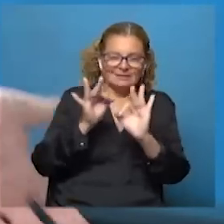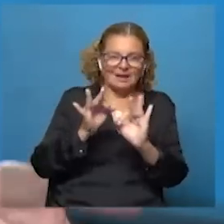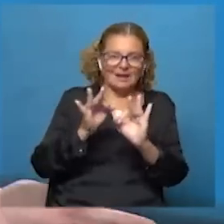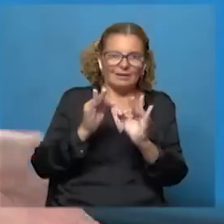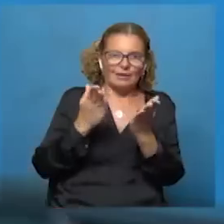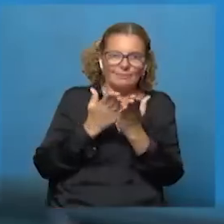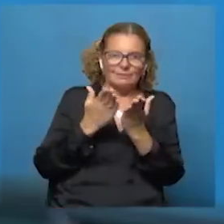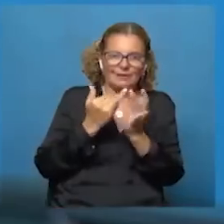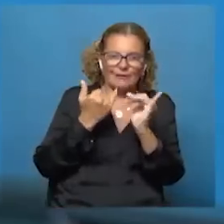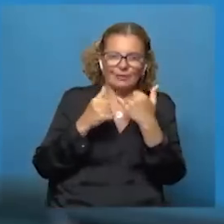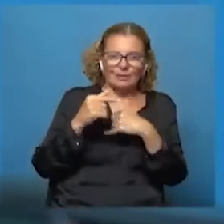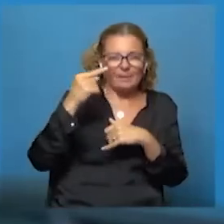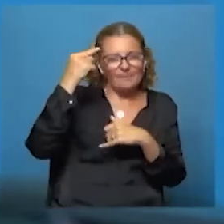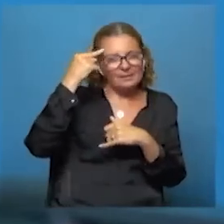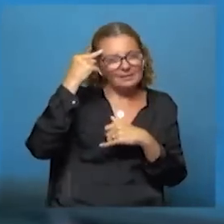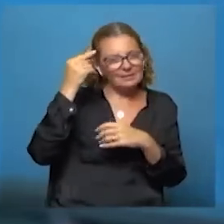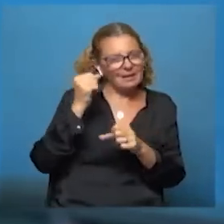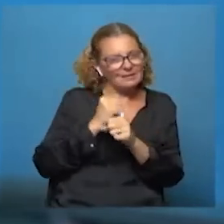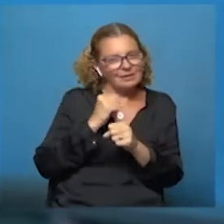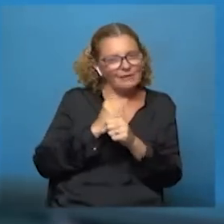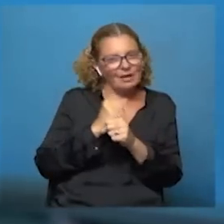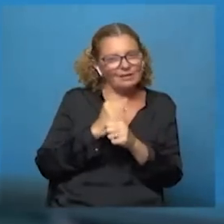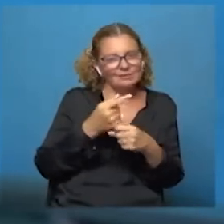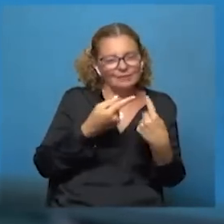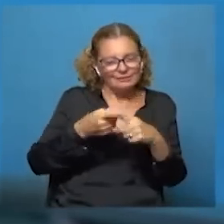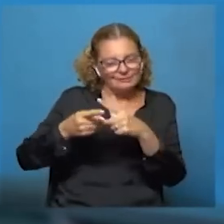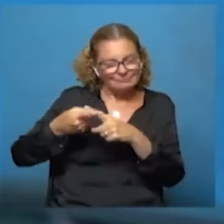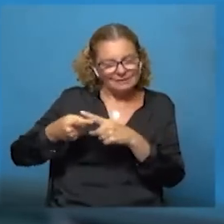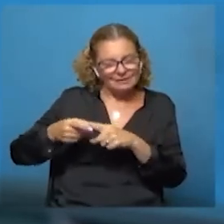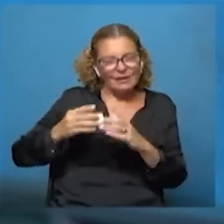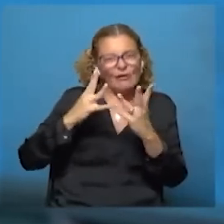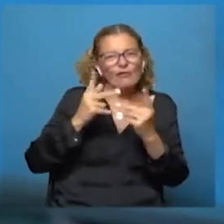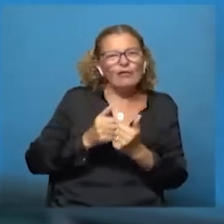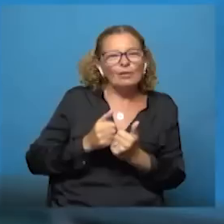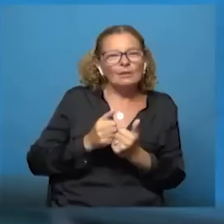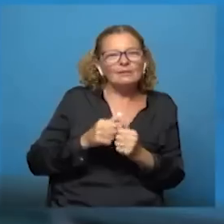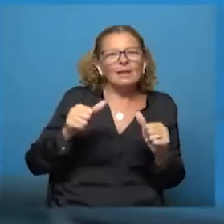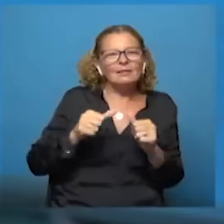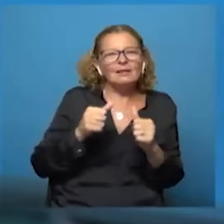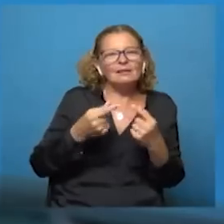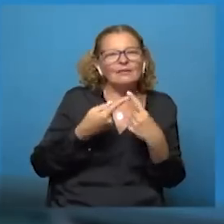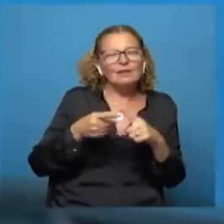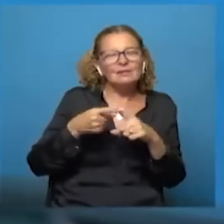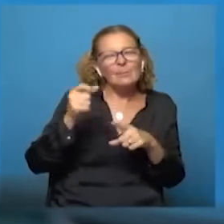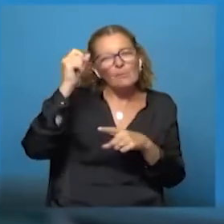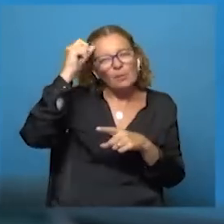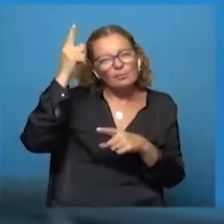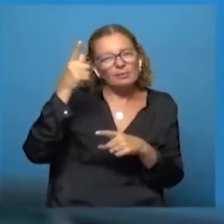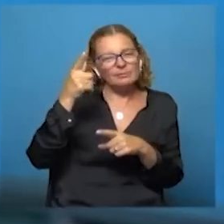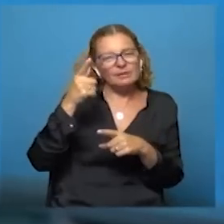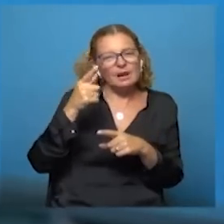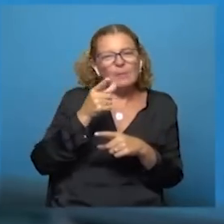la formación habrá que pensarlo trabajarlo y tener diversidad de formas de generar más conocimiento en los policías